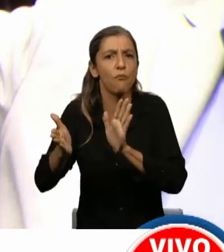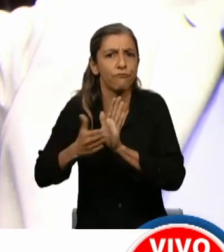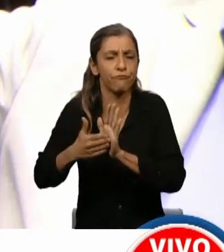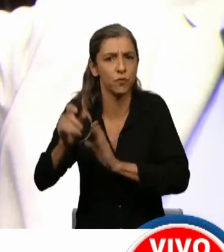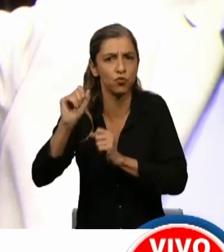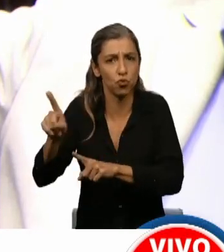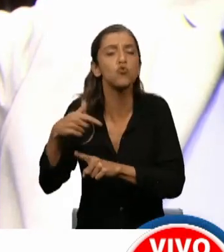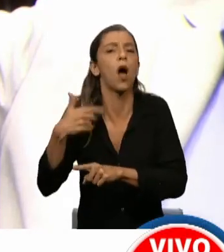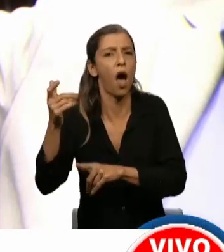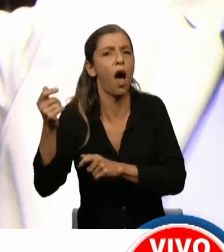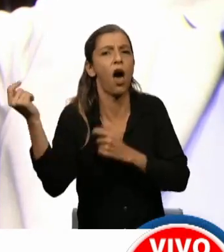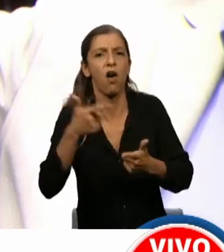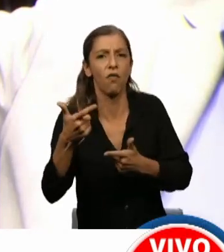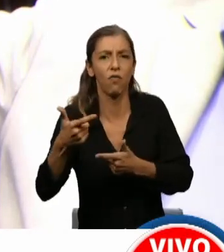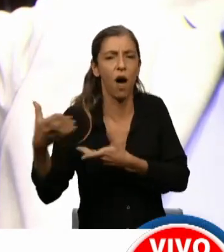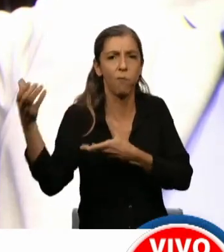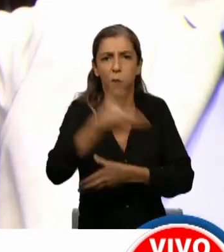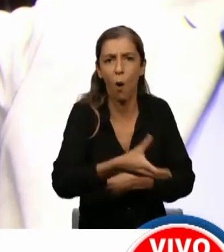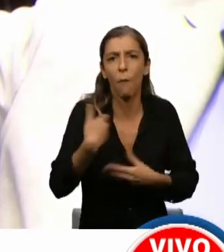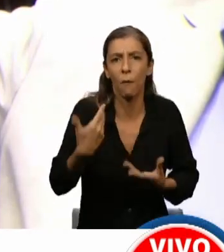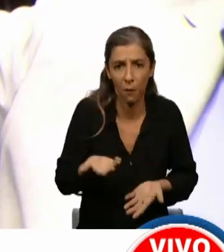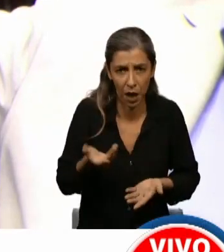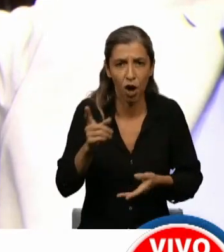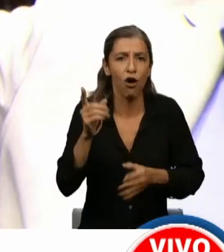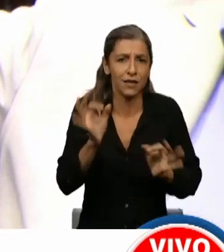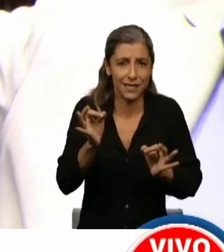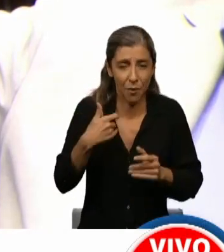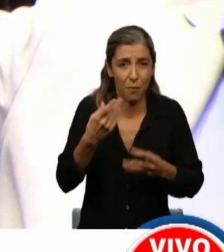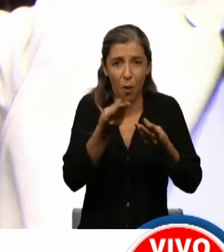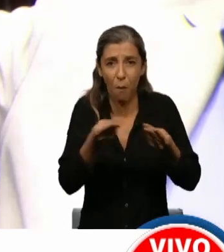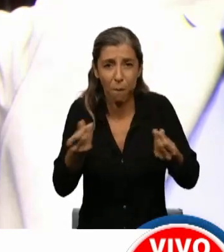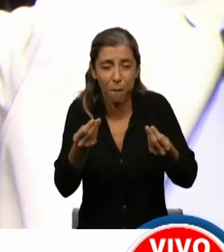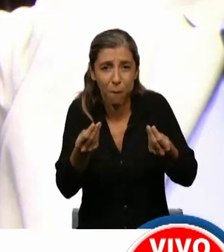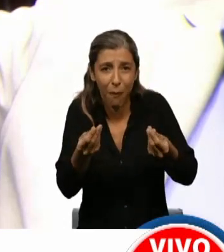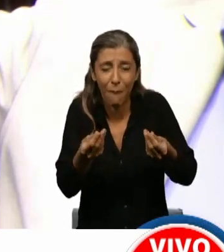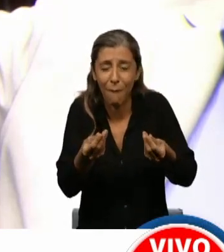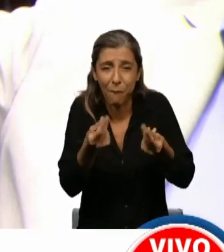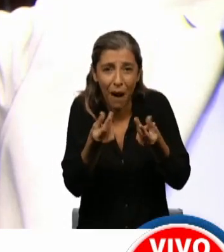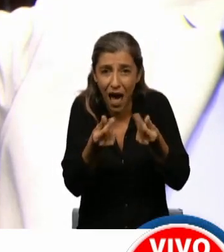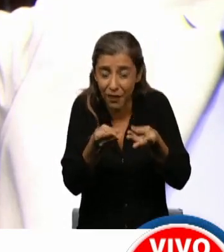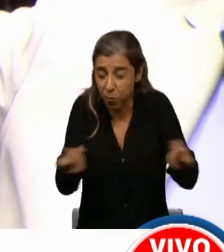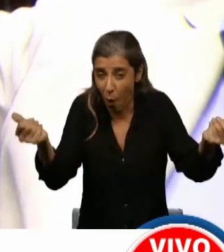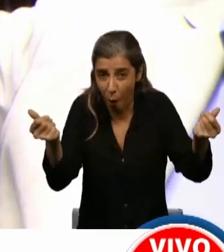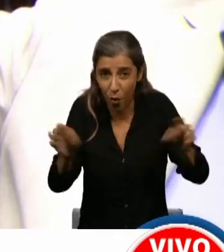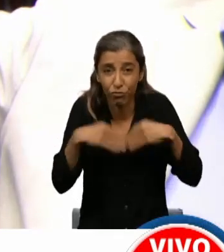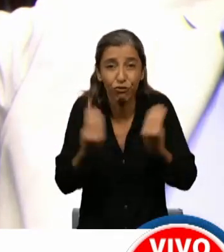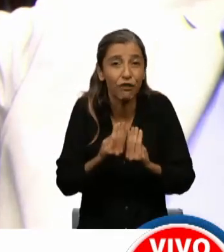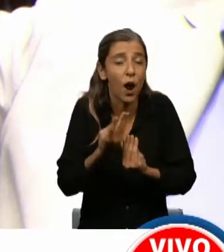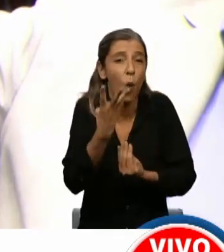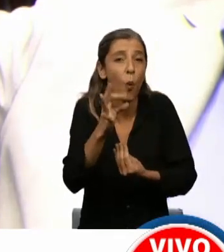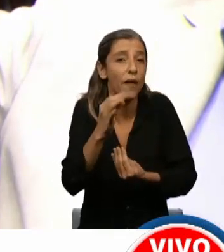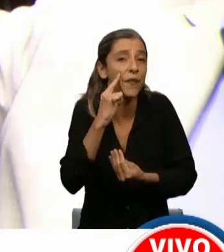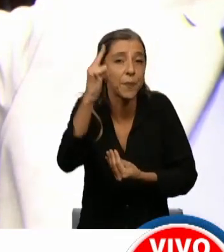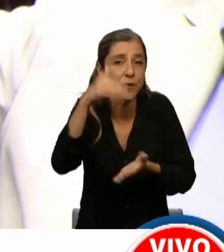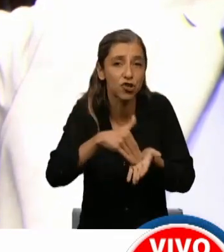ser garante de la fuga de capitales, con un préstamo de 40.000 millones de dólares. Esta bicicleta financiera